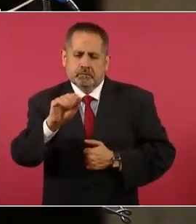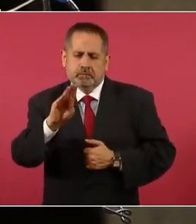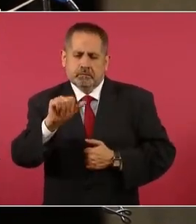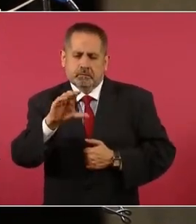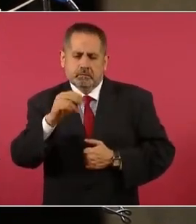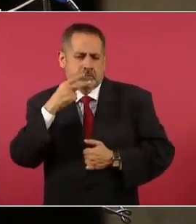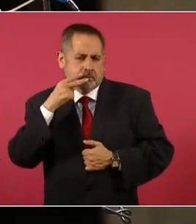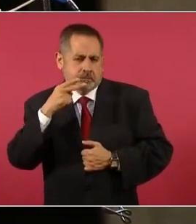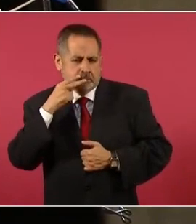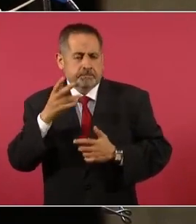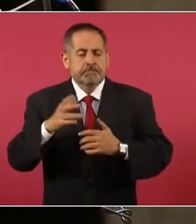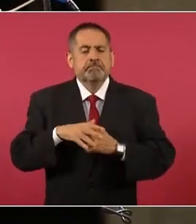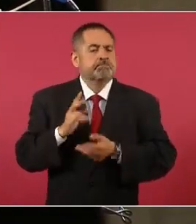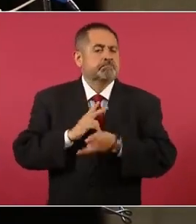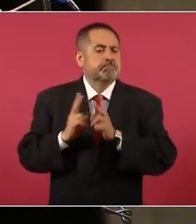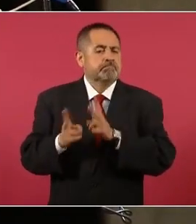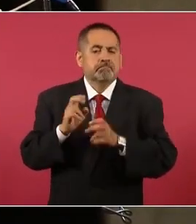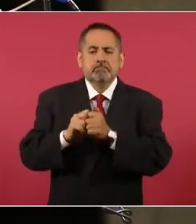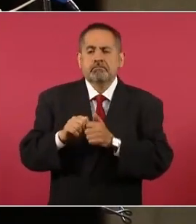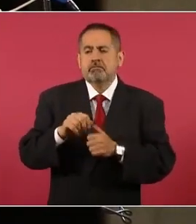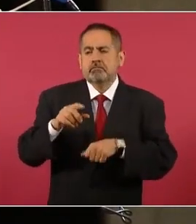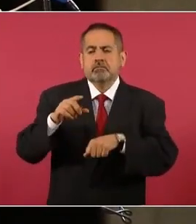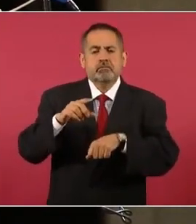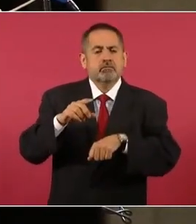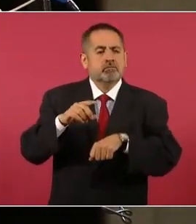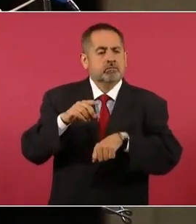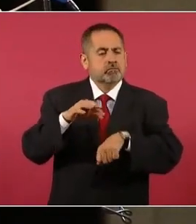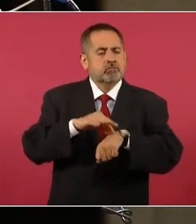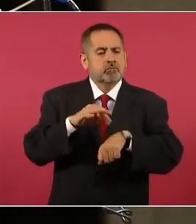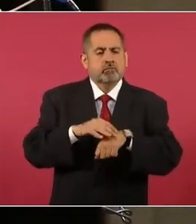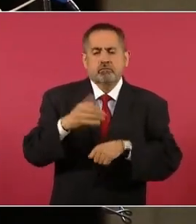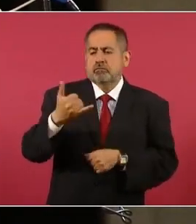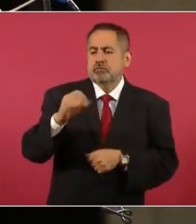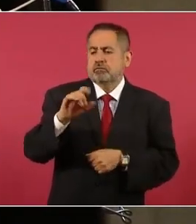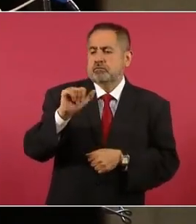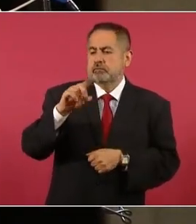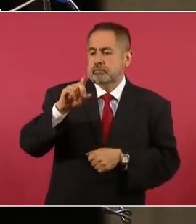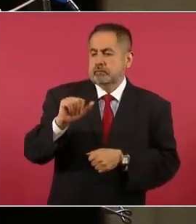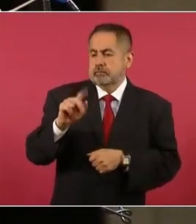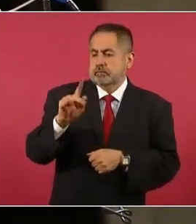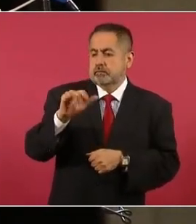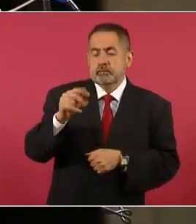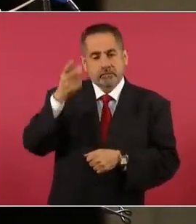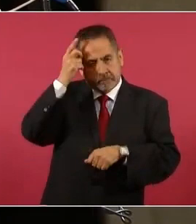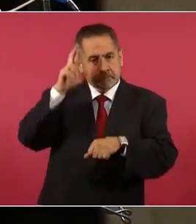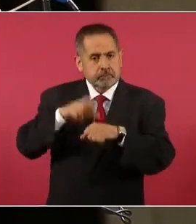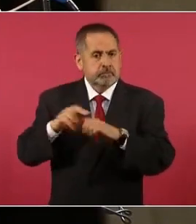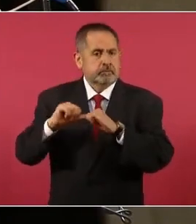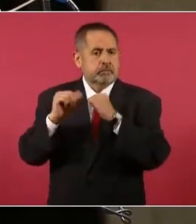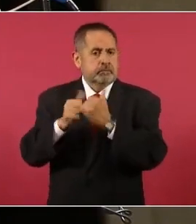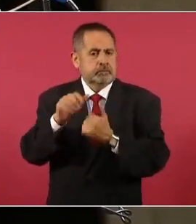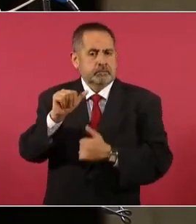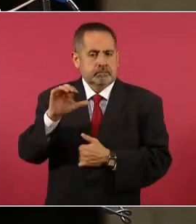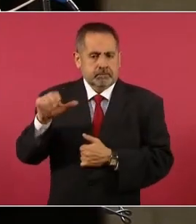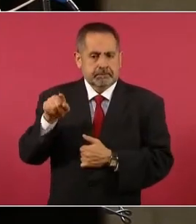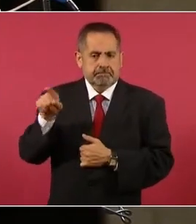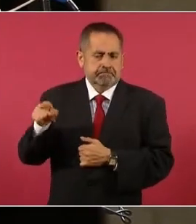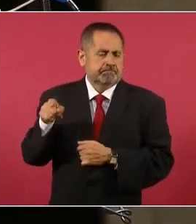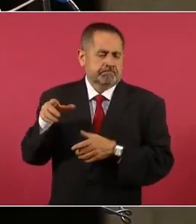con la doctora Yolanda Pica, ella es la directora de una asociación civil sin fines de lucro que